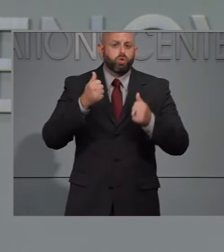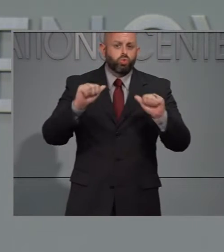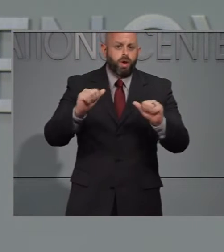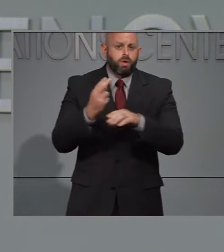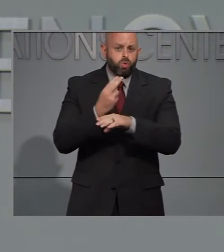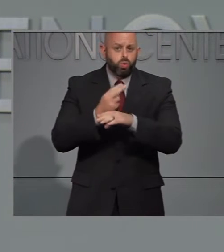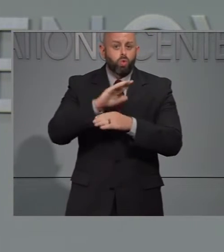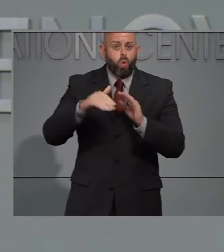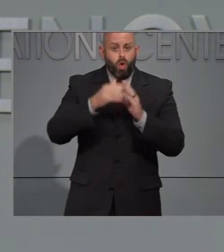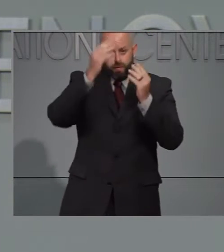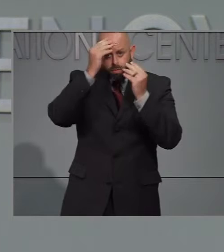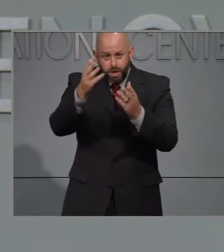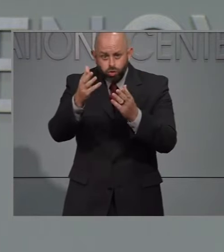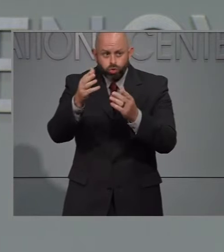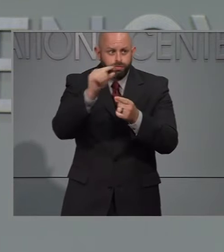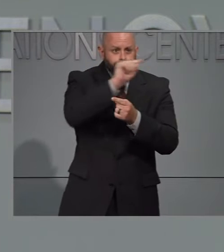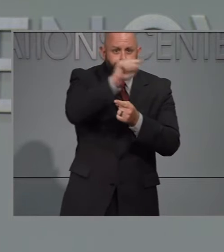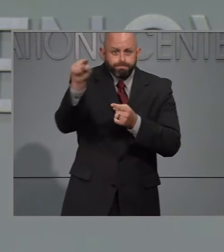datos para hacer intervenciones